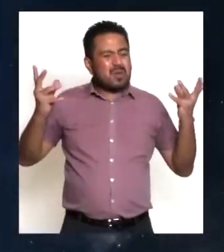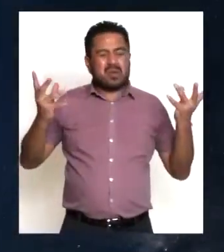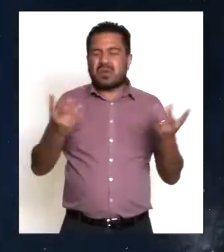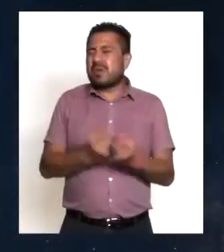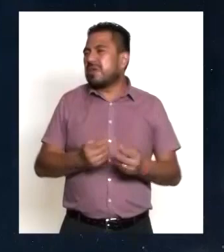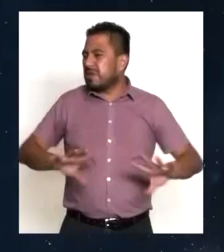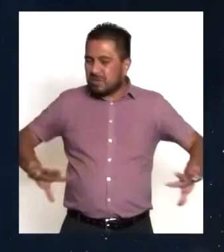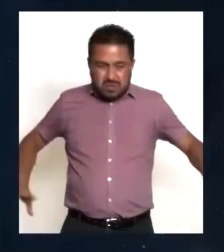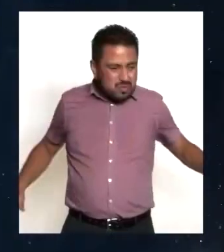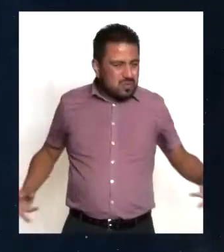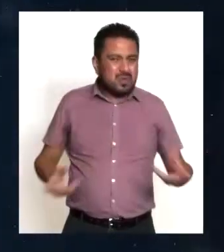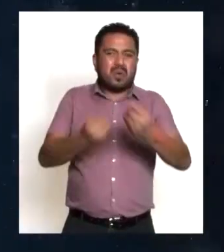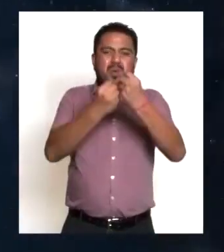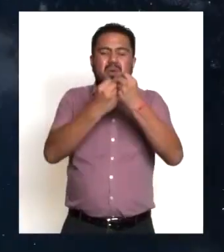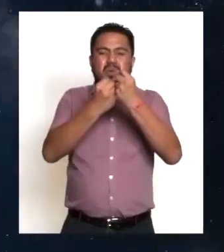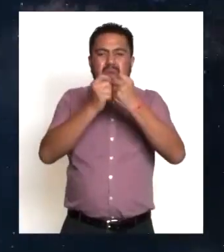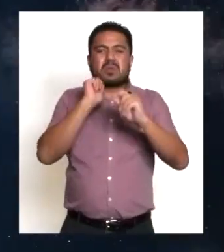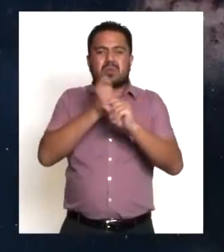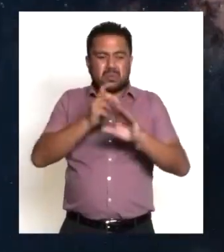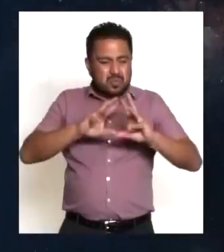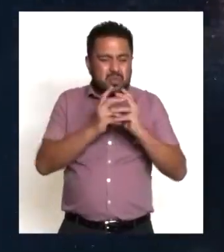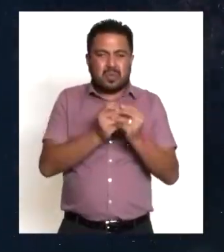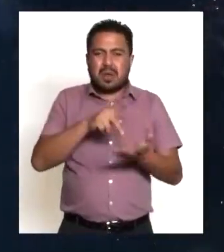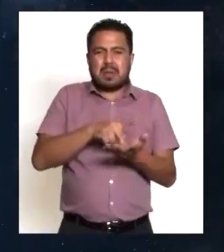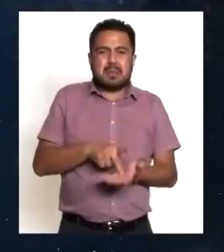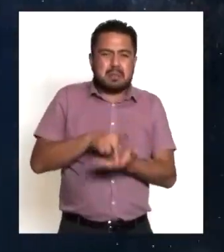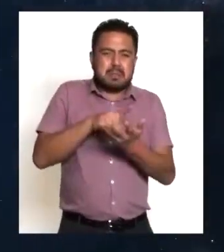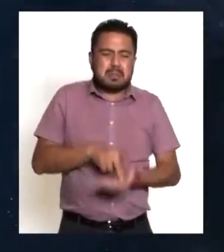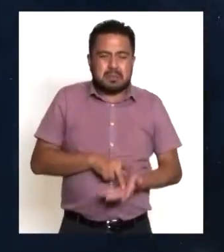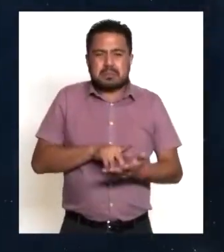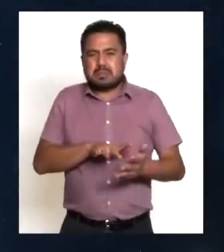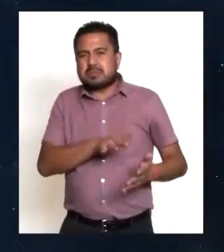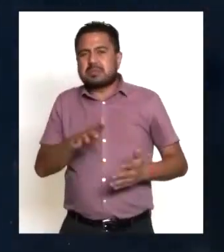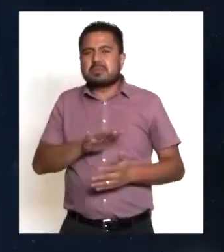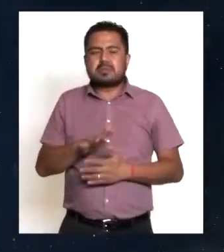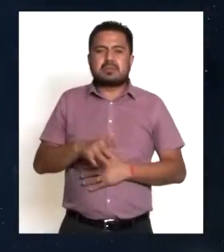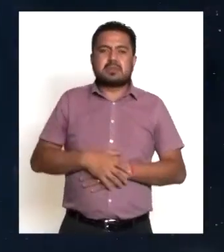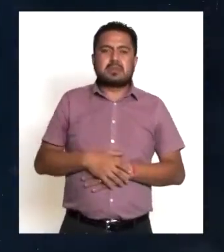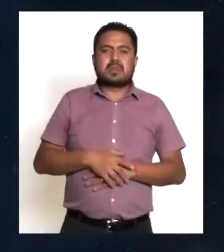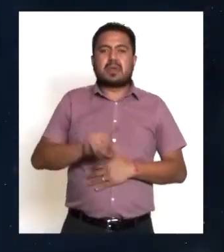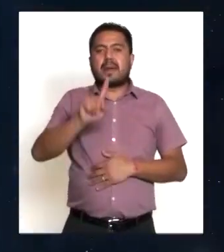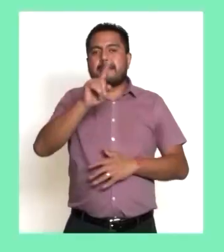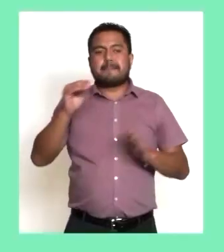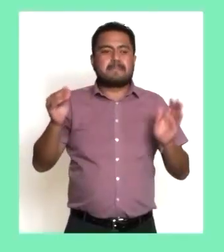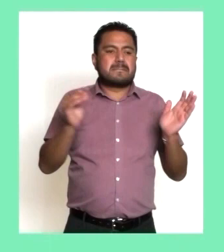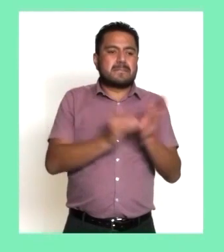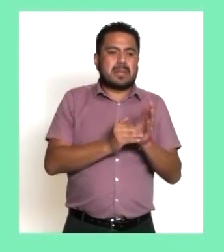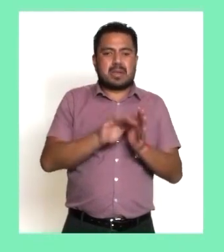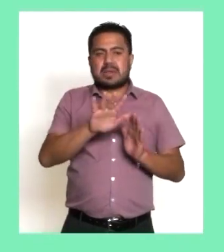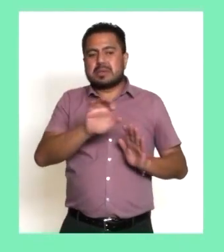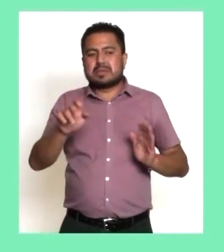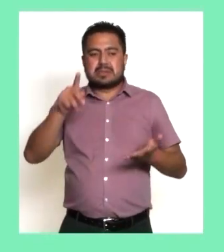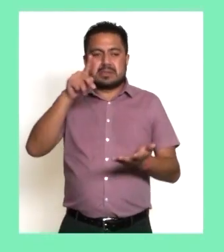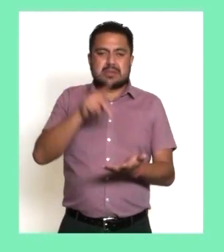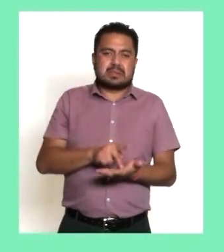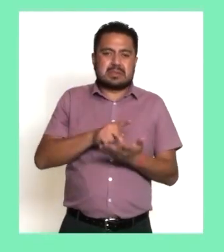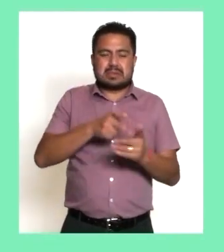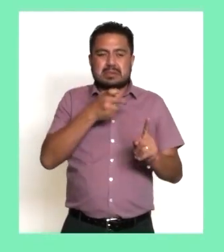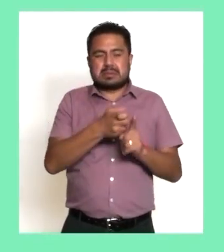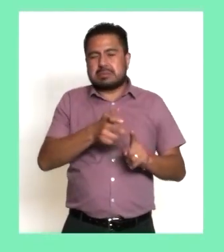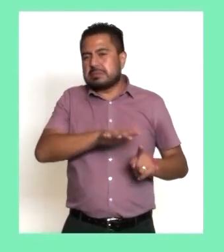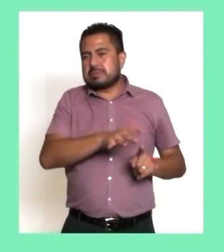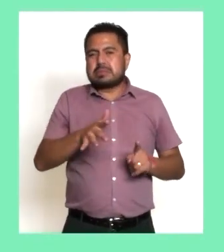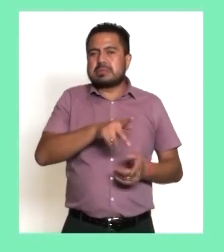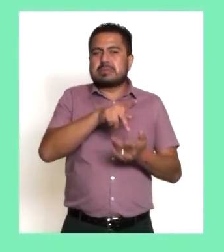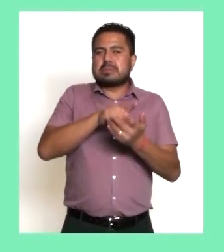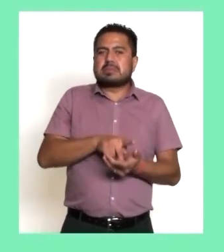todo, absolutamente todo, junto pesa aproximadamente 1,5 toneladas. Ese peso